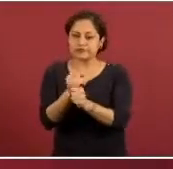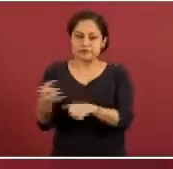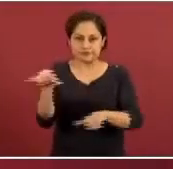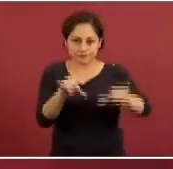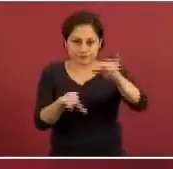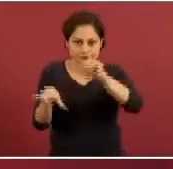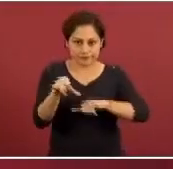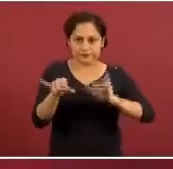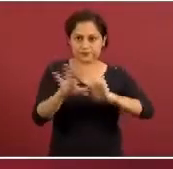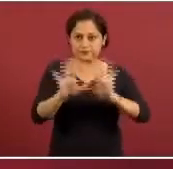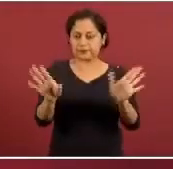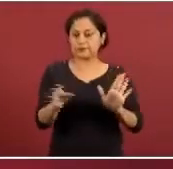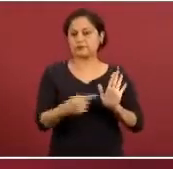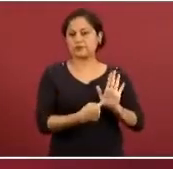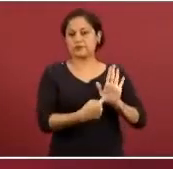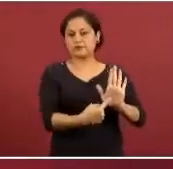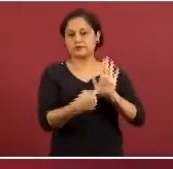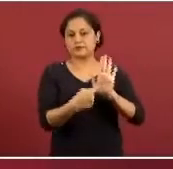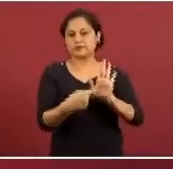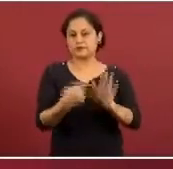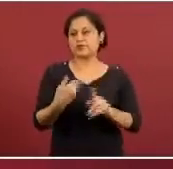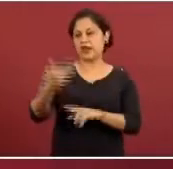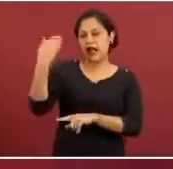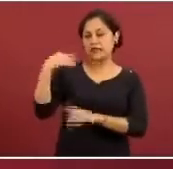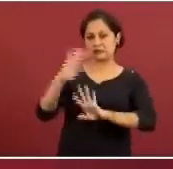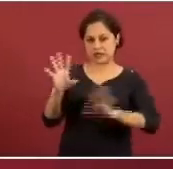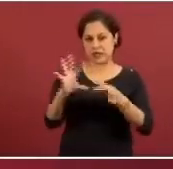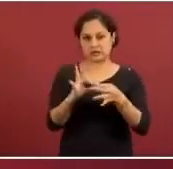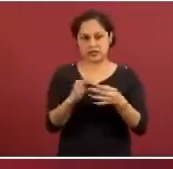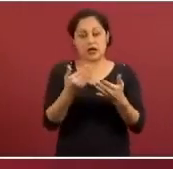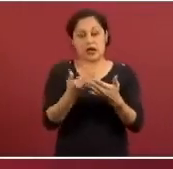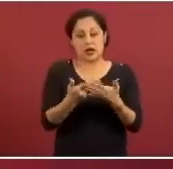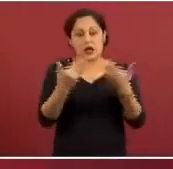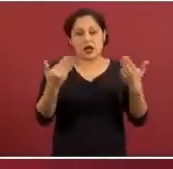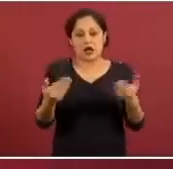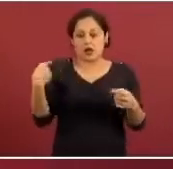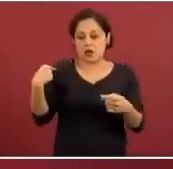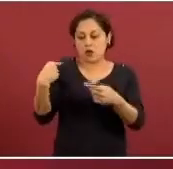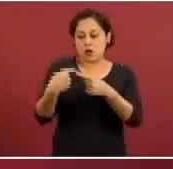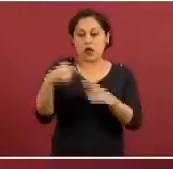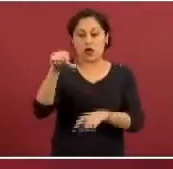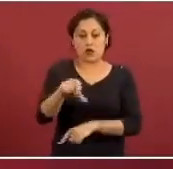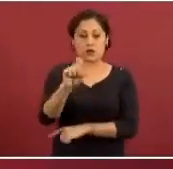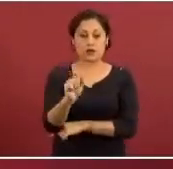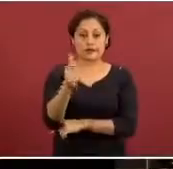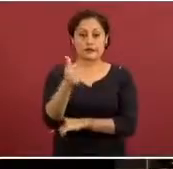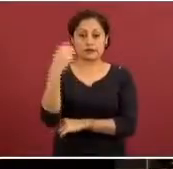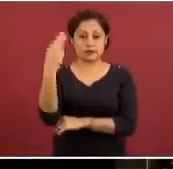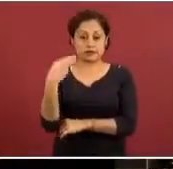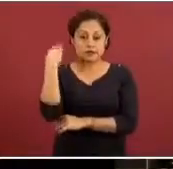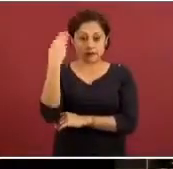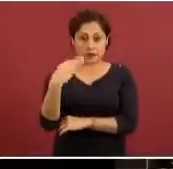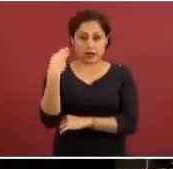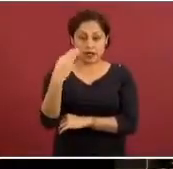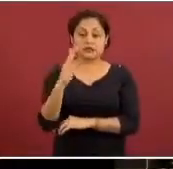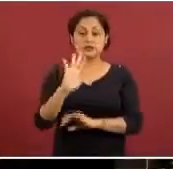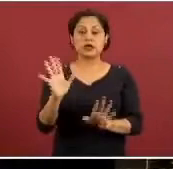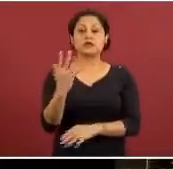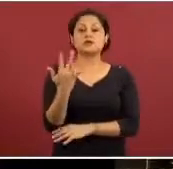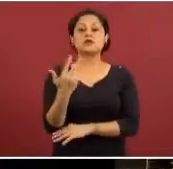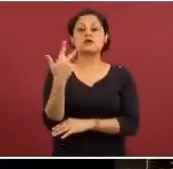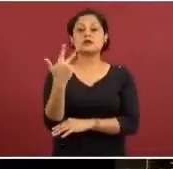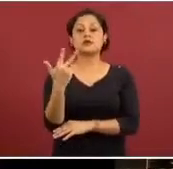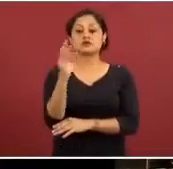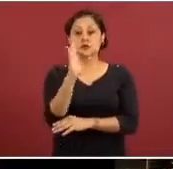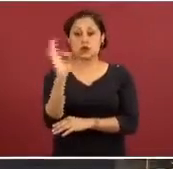hemos presentado en estas conferencias previamente. Para esta ocasión, al 26 de marzo, tenemos que el 58%